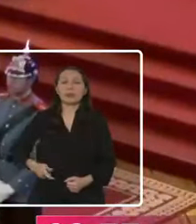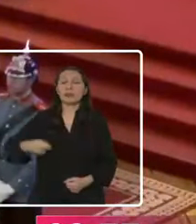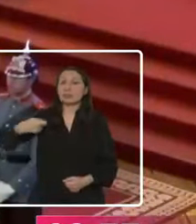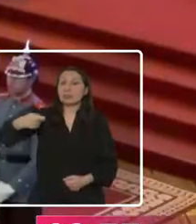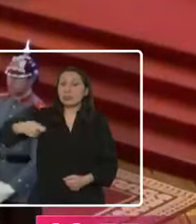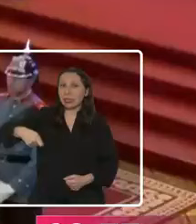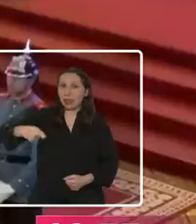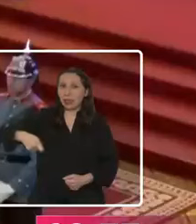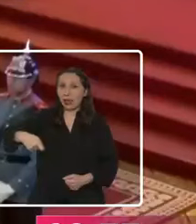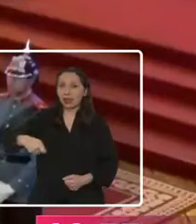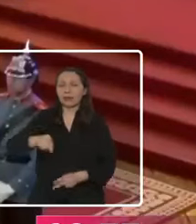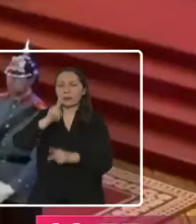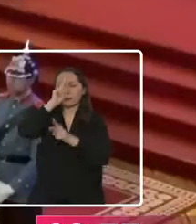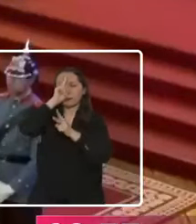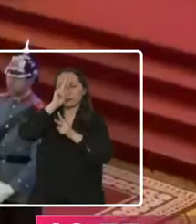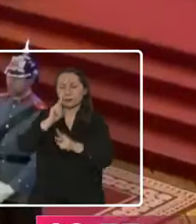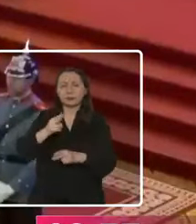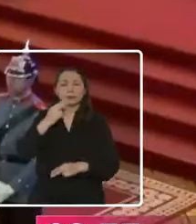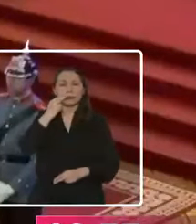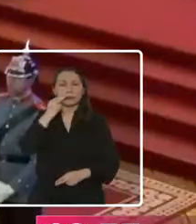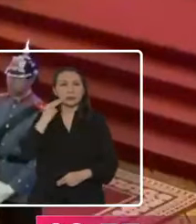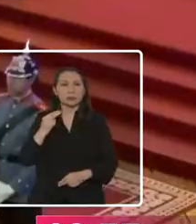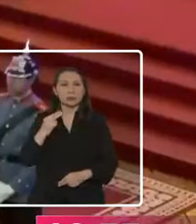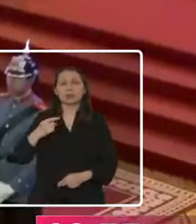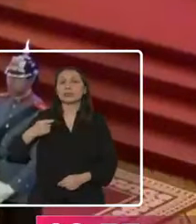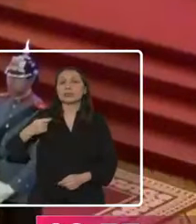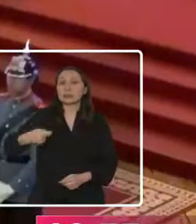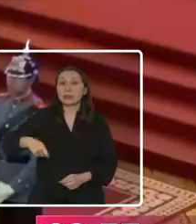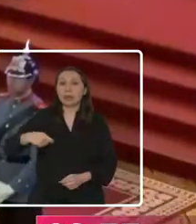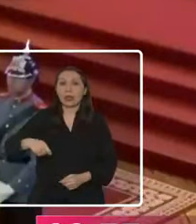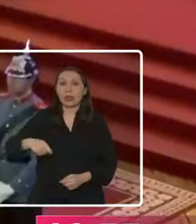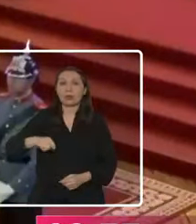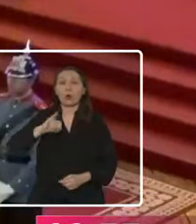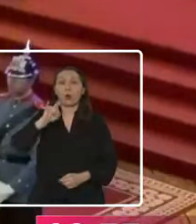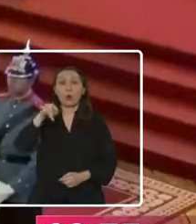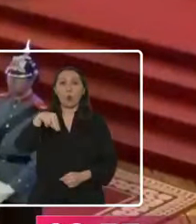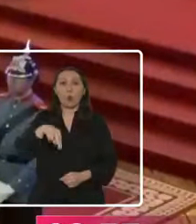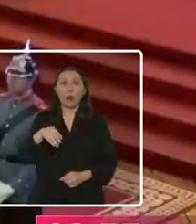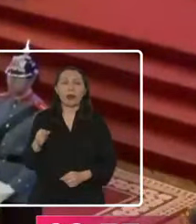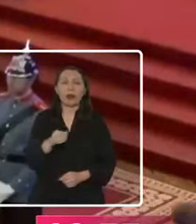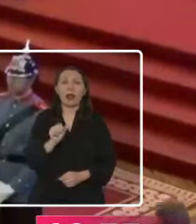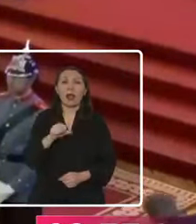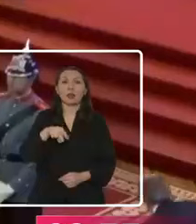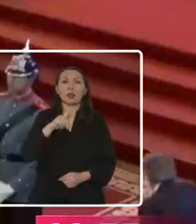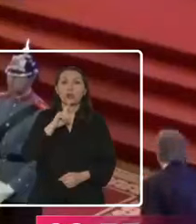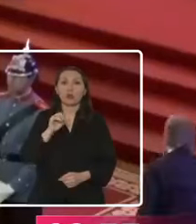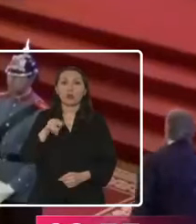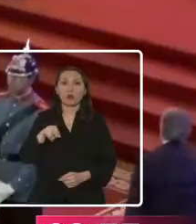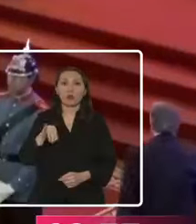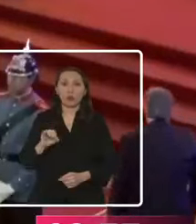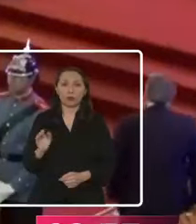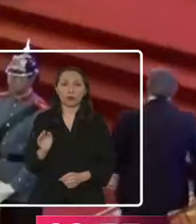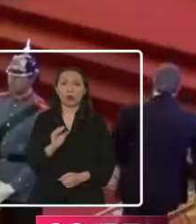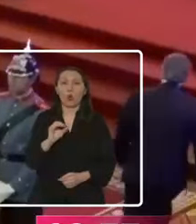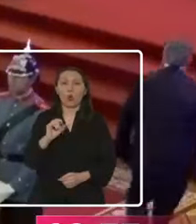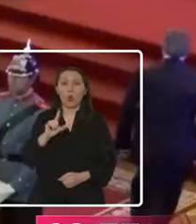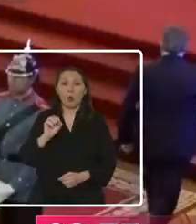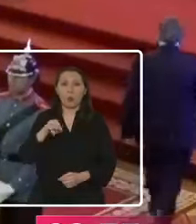Senado, excelentísimo señor senador don Juan Antonio Coloma Correa.